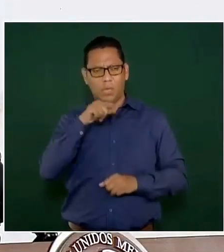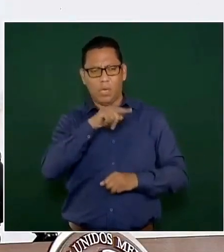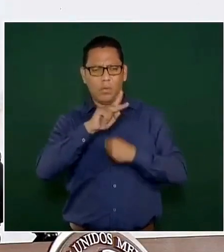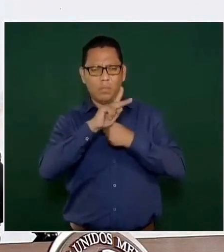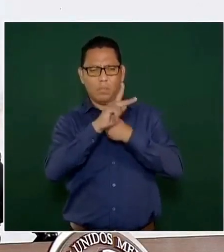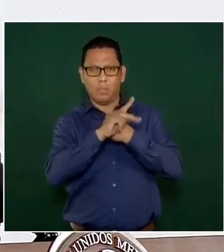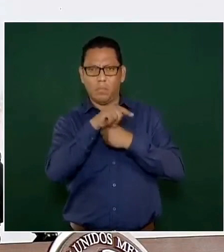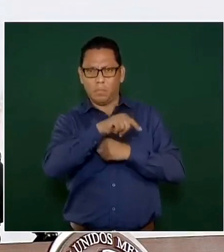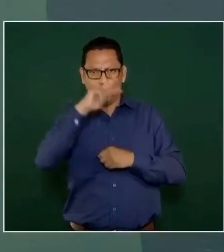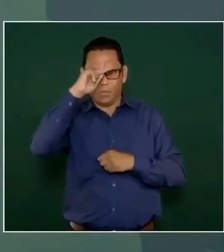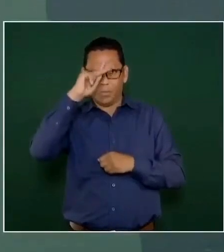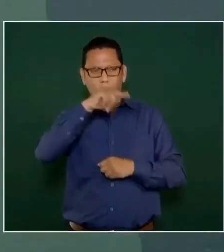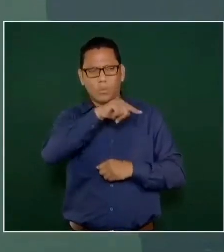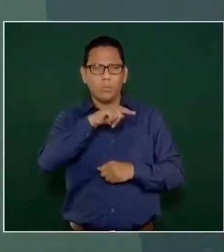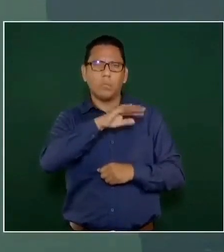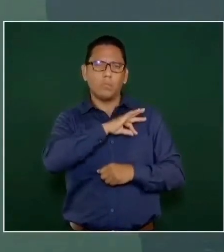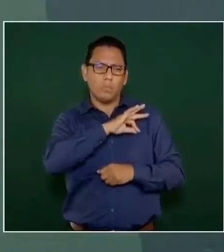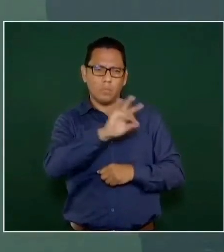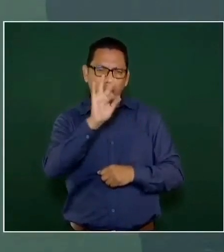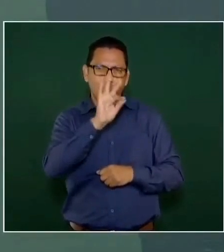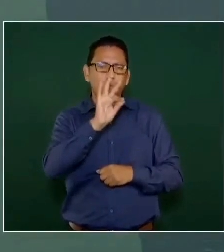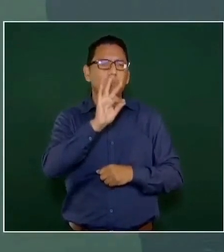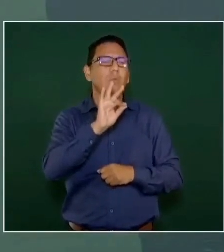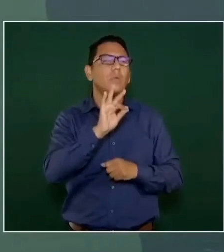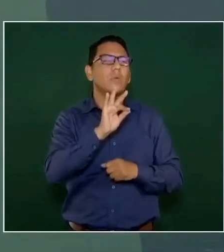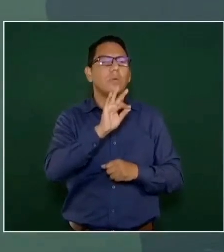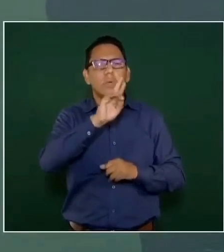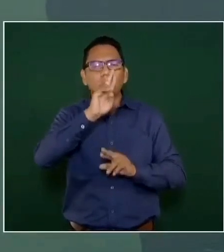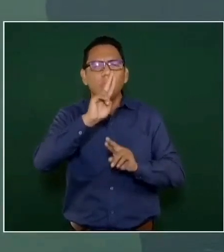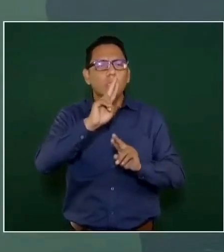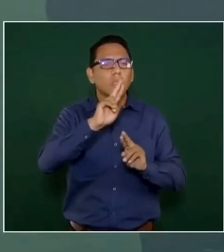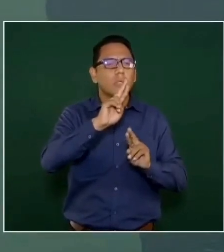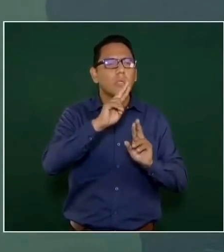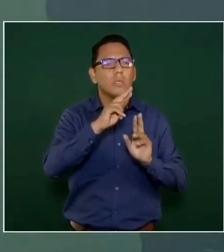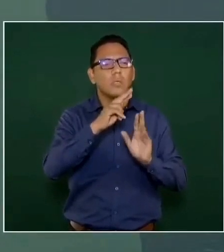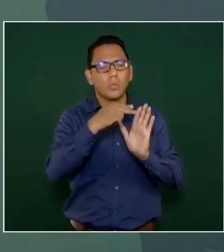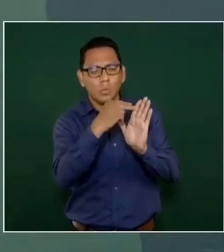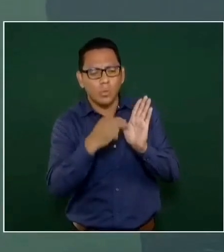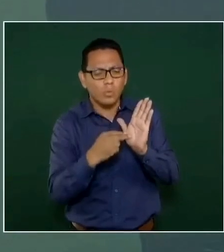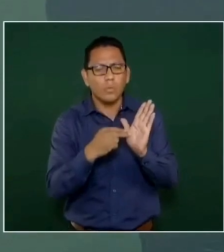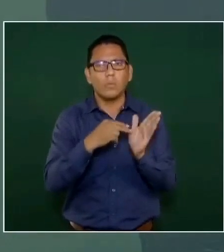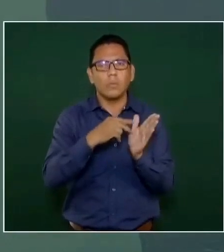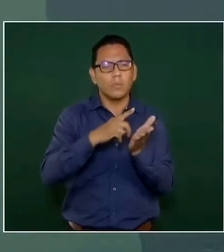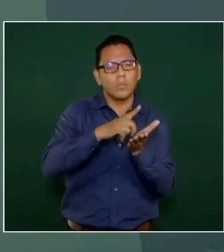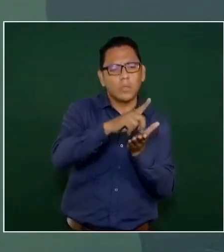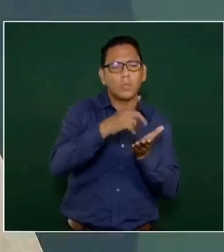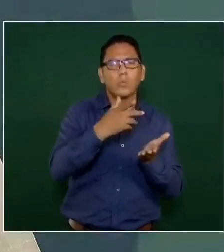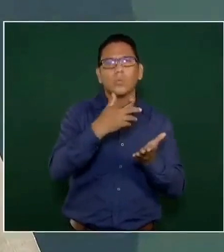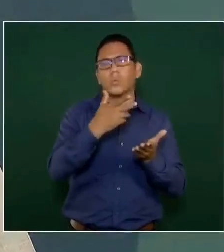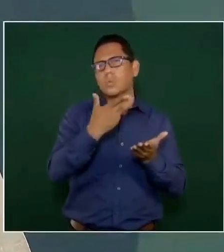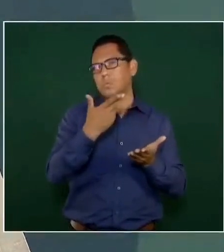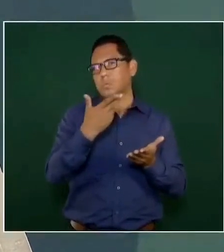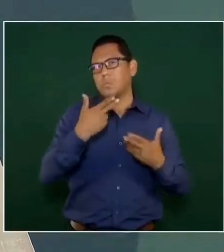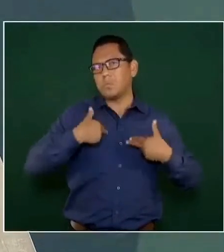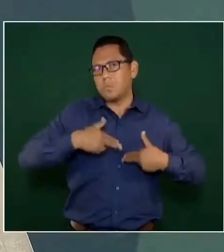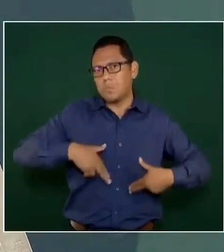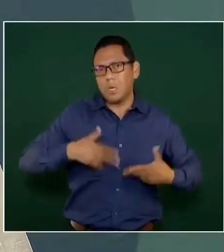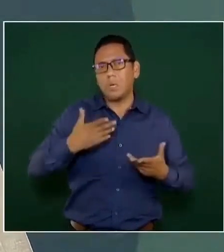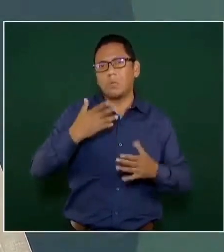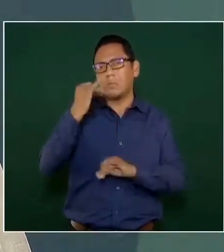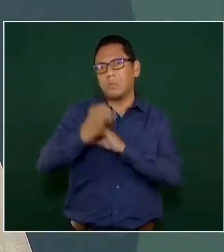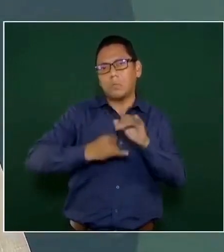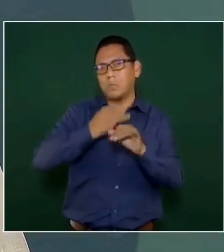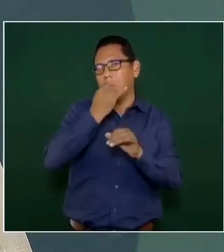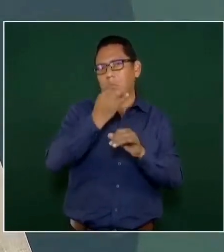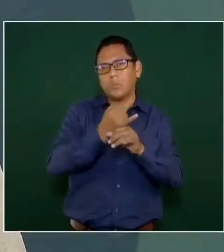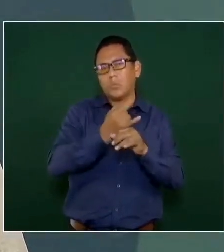se respeten y se observen todas las normas de derechos humanos internacionales y, por supuesto, conforme a